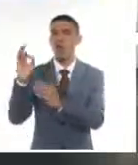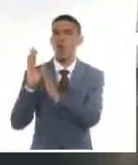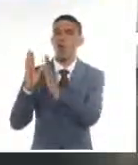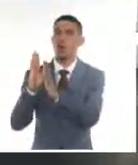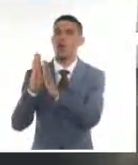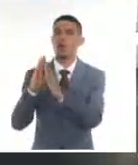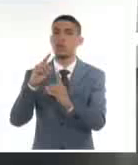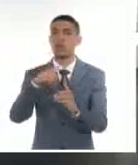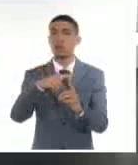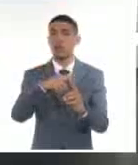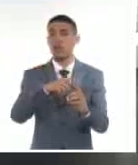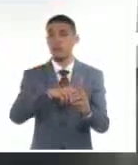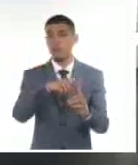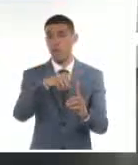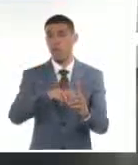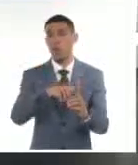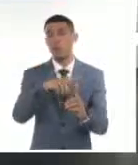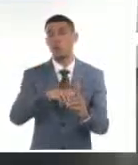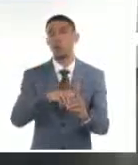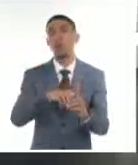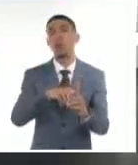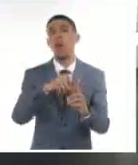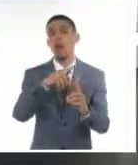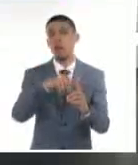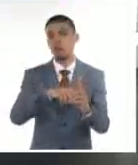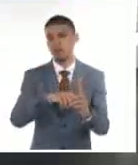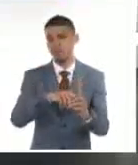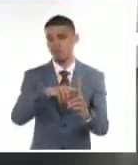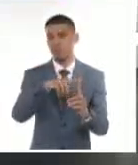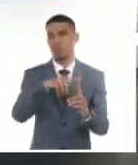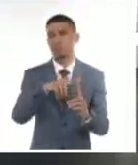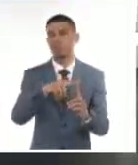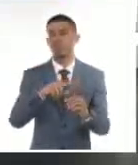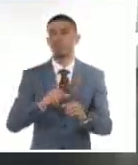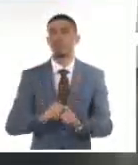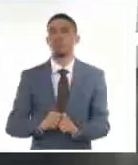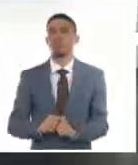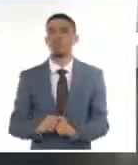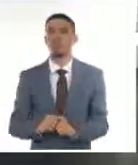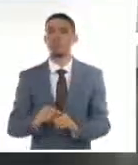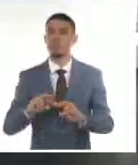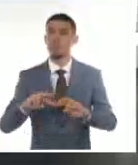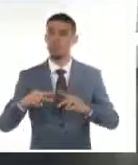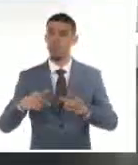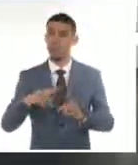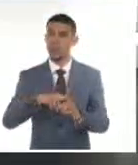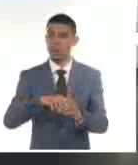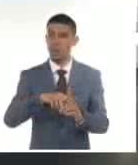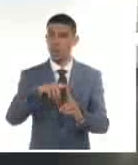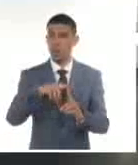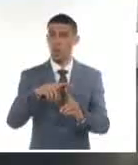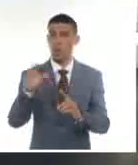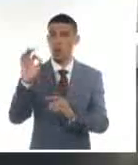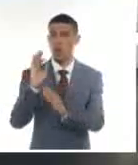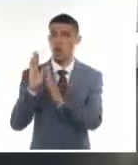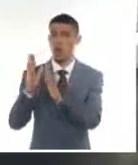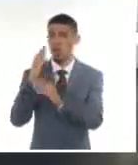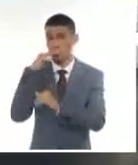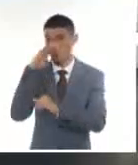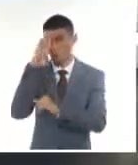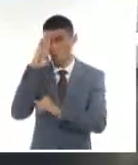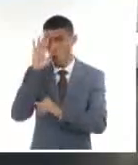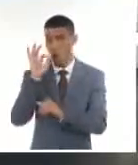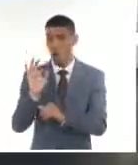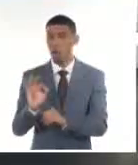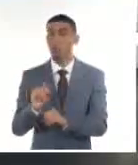han ido ascendiendo ya la tarde de hoy fue mucho más cálida que la de días anteriores volvieron las temperaturas en el Oriente cubano a en zonas del sur a llegar